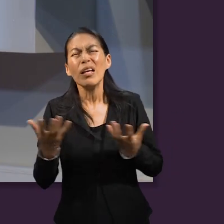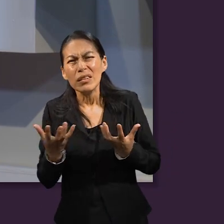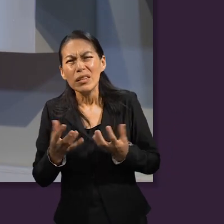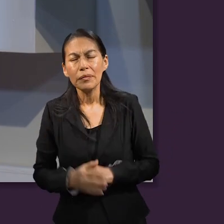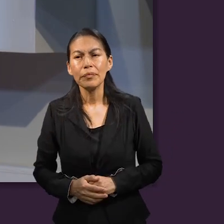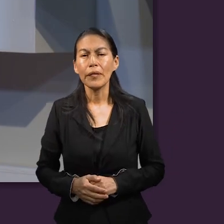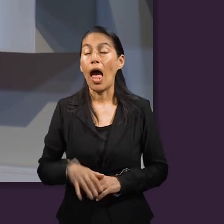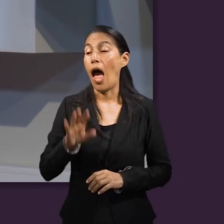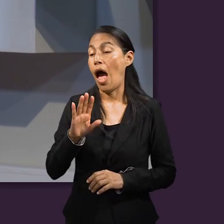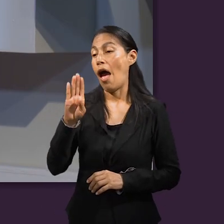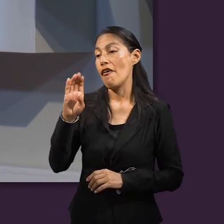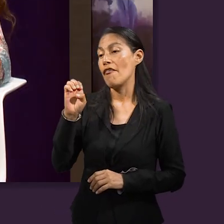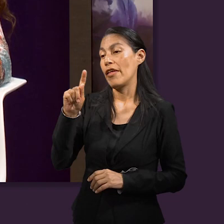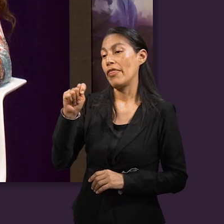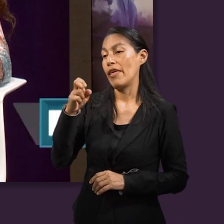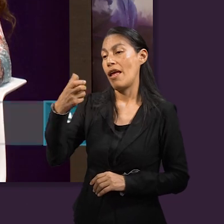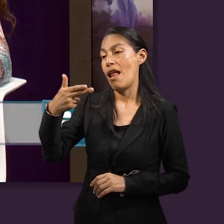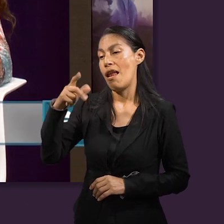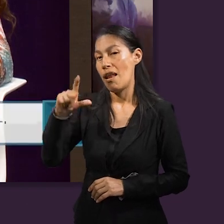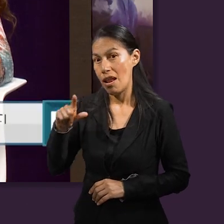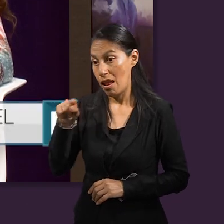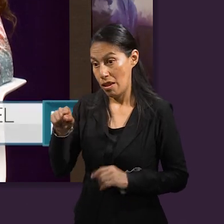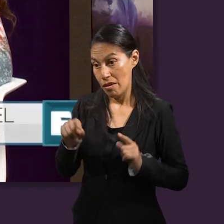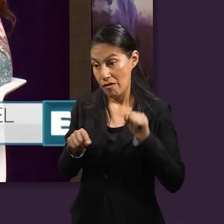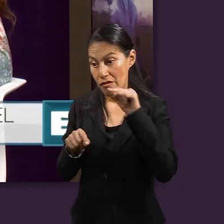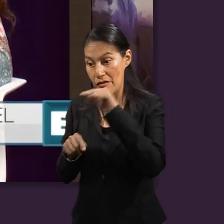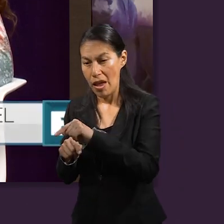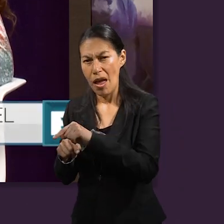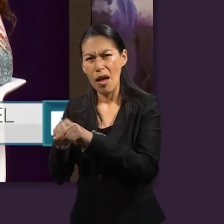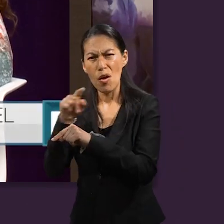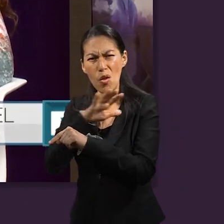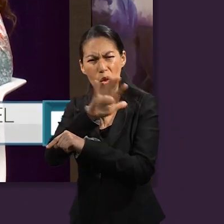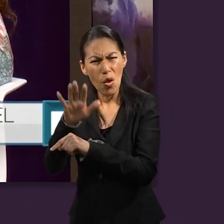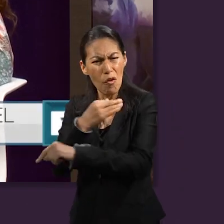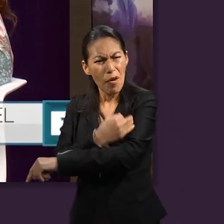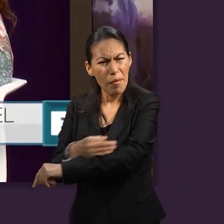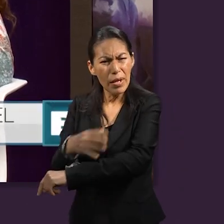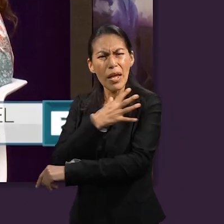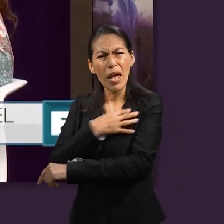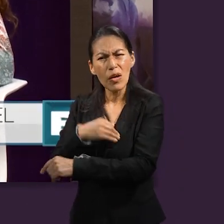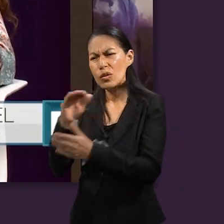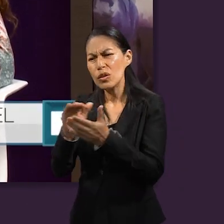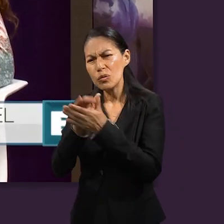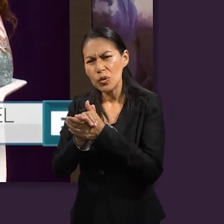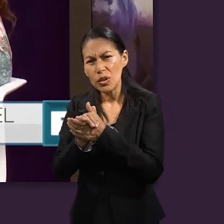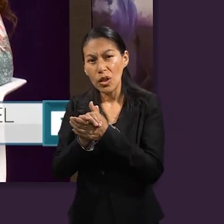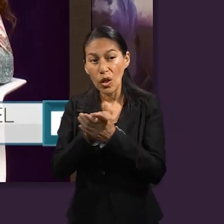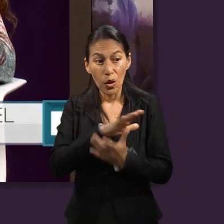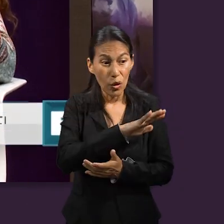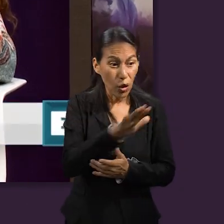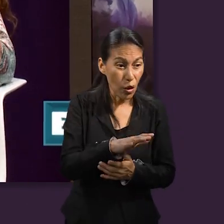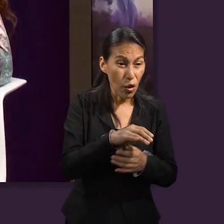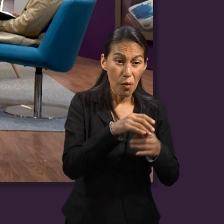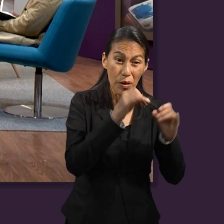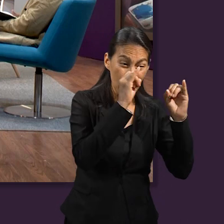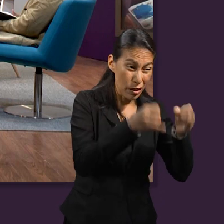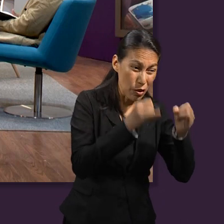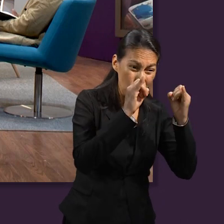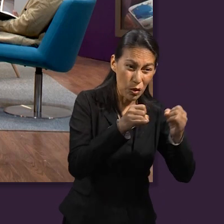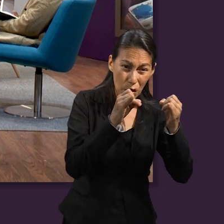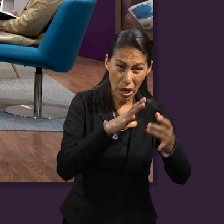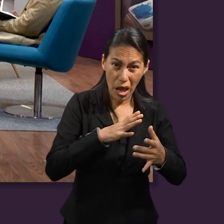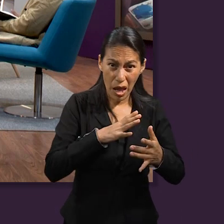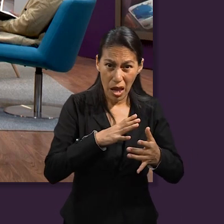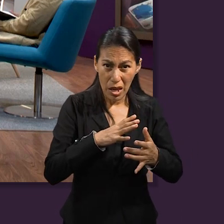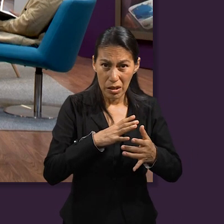pues regresa a meternos donde dios le indica que toda su familia sus hijos sus esposas todos se despojen de los otros